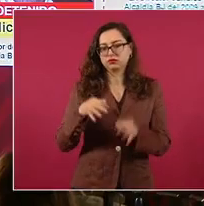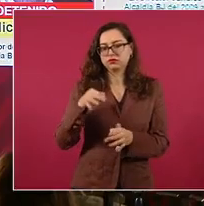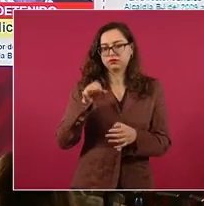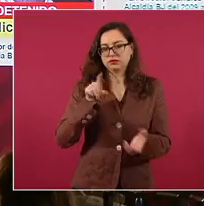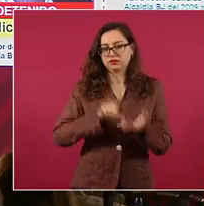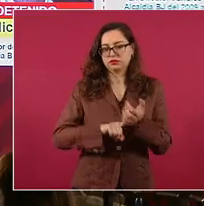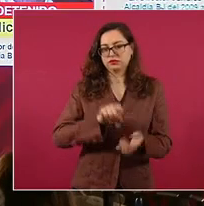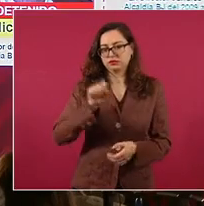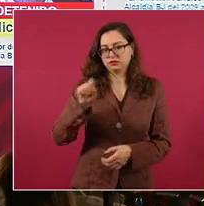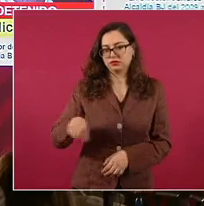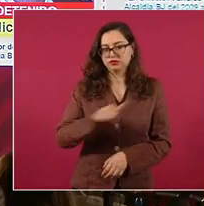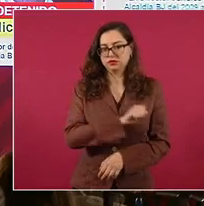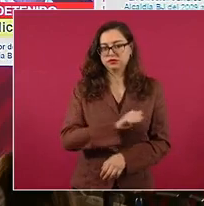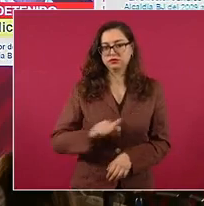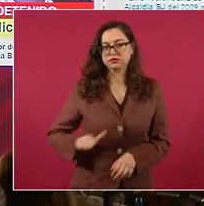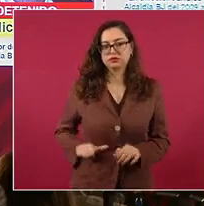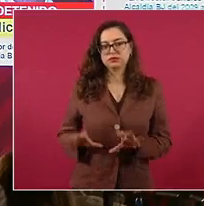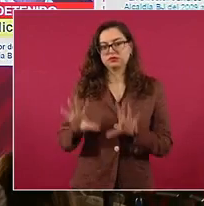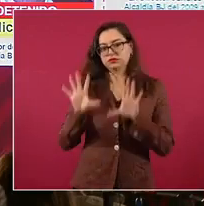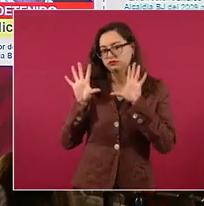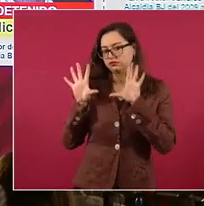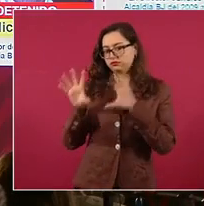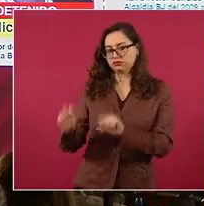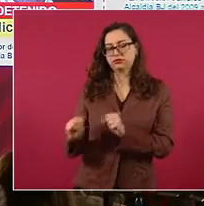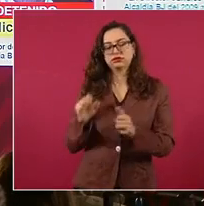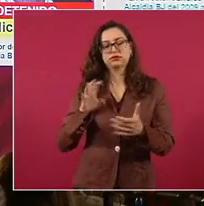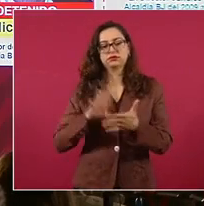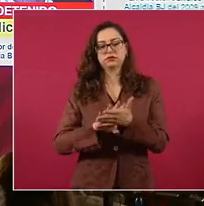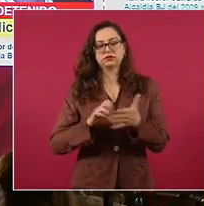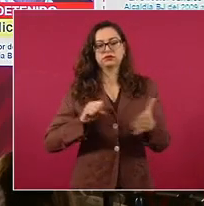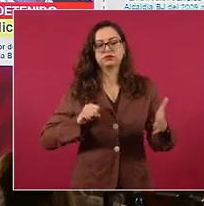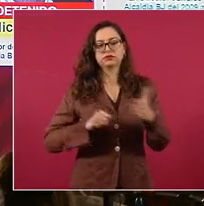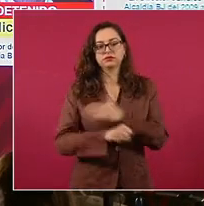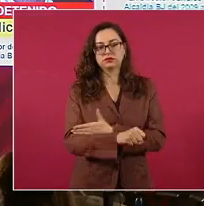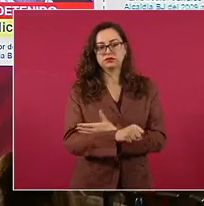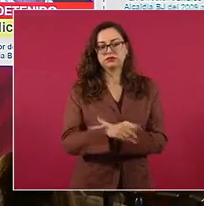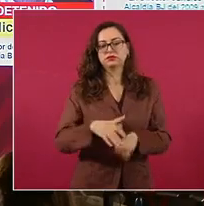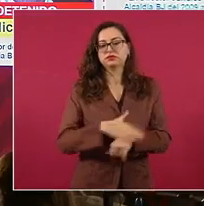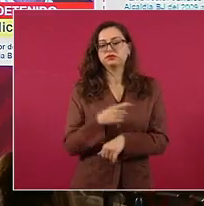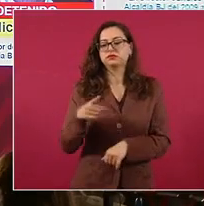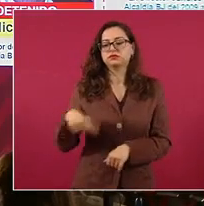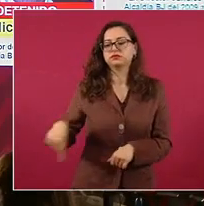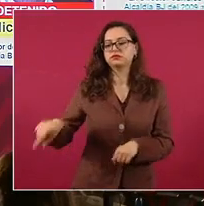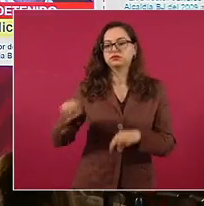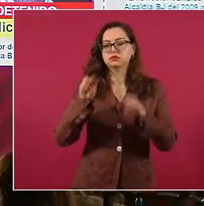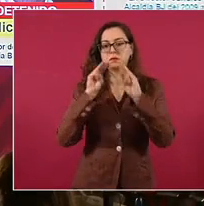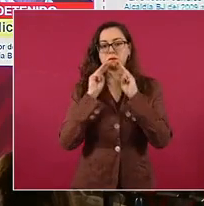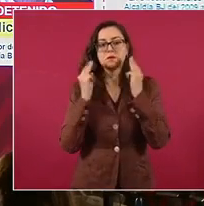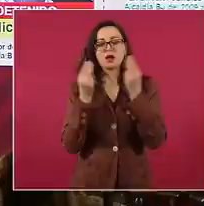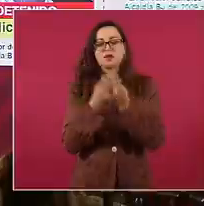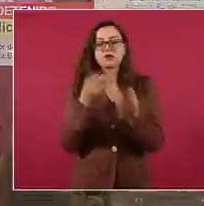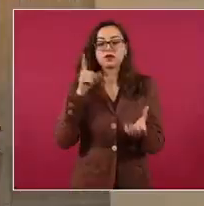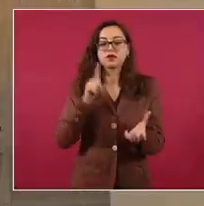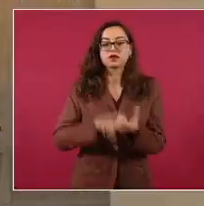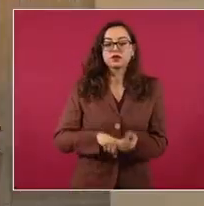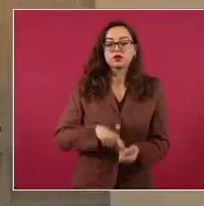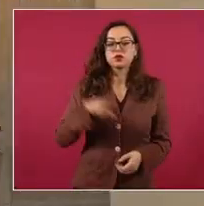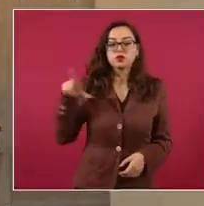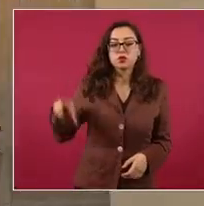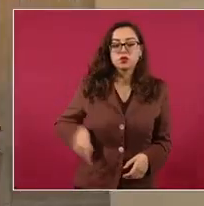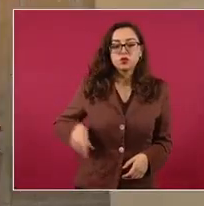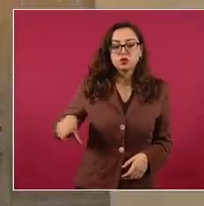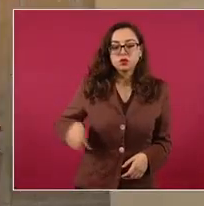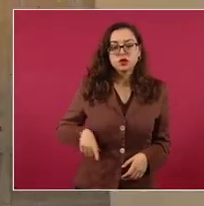alcaldía. Ellos son presuntos integrantes de una organización de servidores públicos acusados de realizar actos